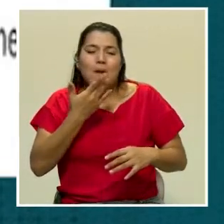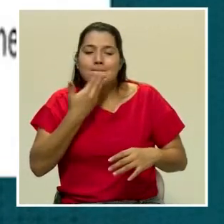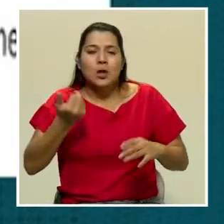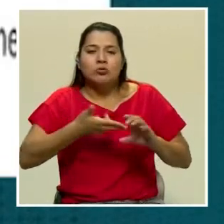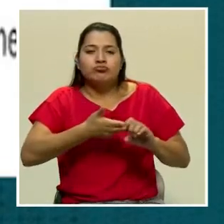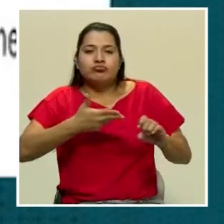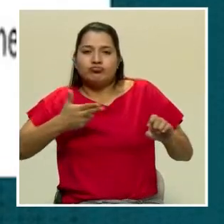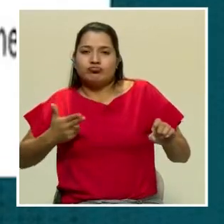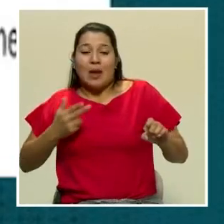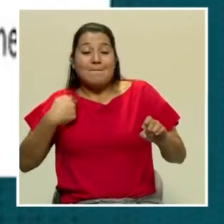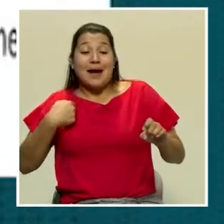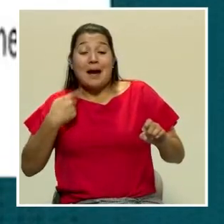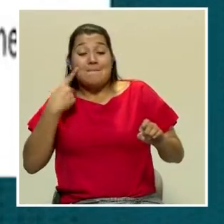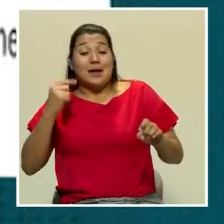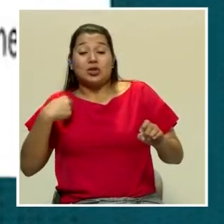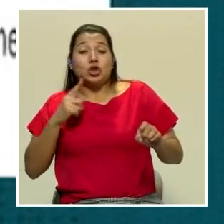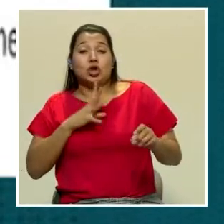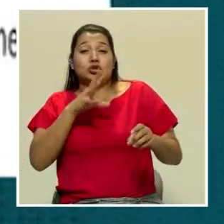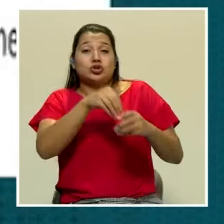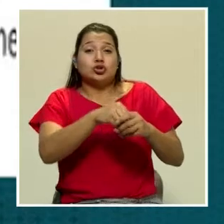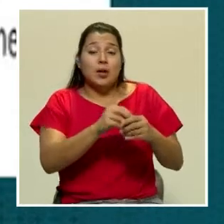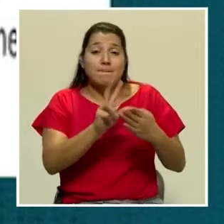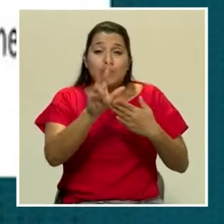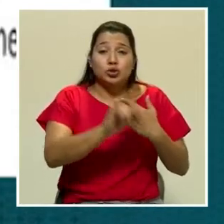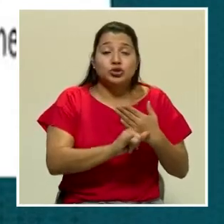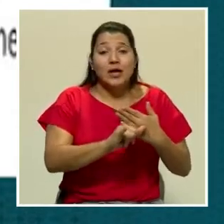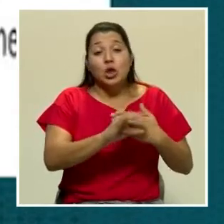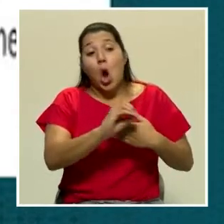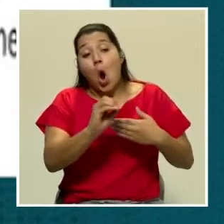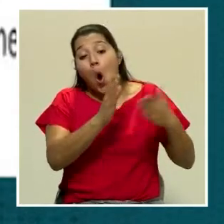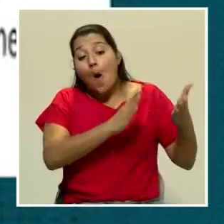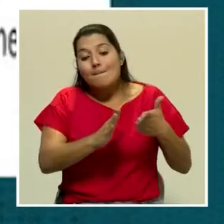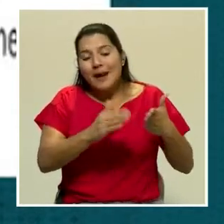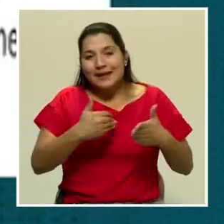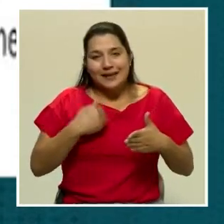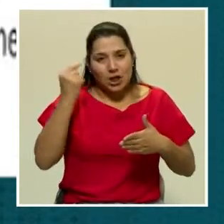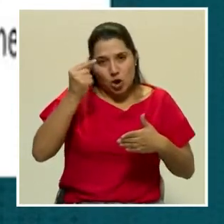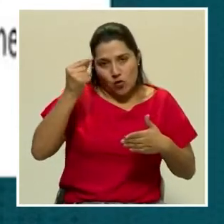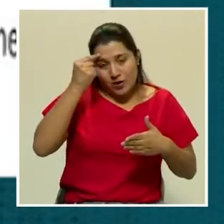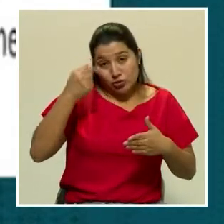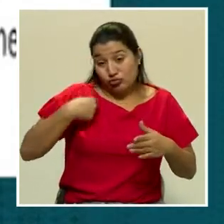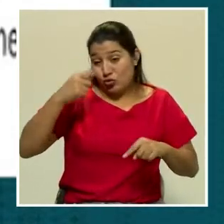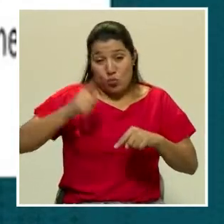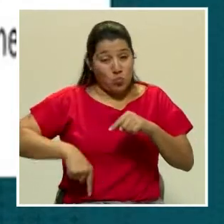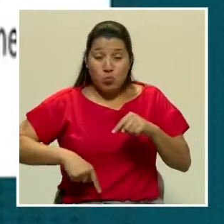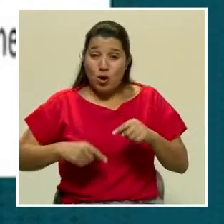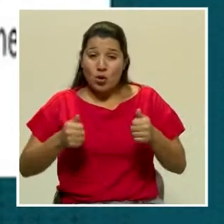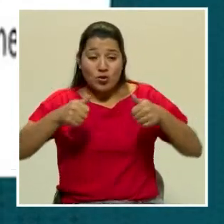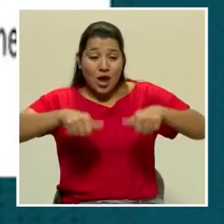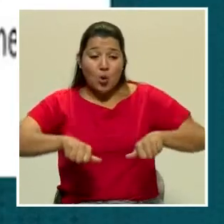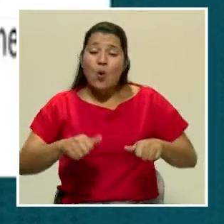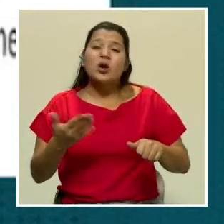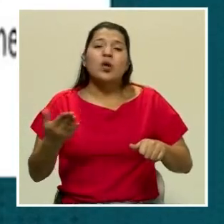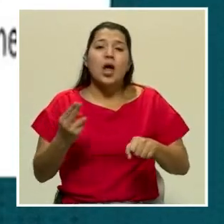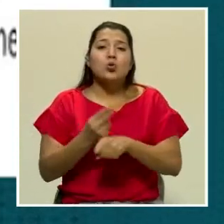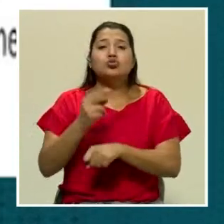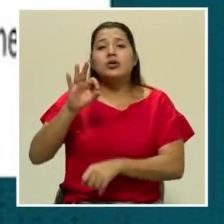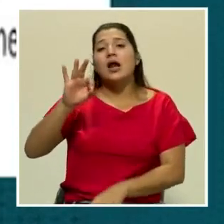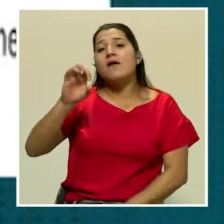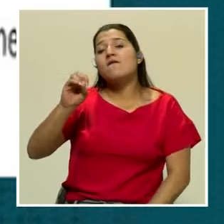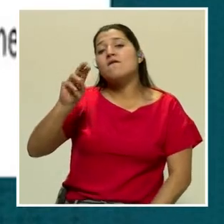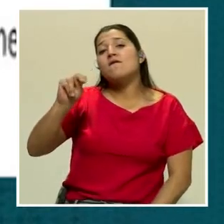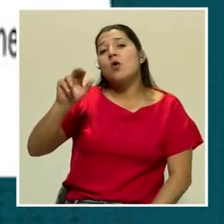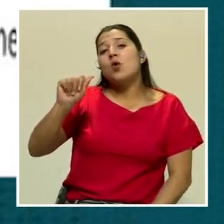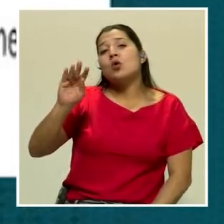los proyectos y propósitos del gobierno de la República. No puedo estar de acuerdo con el uso del fondo de Fonatel para otros propósitos que